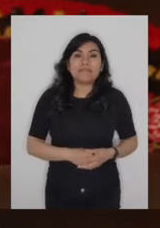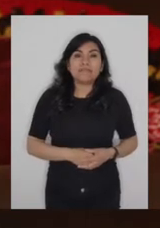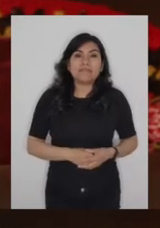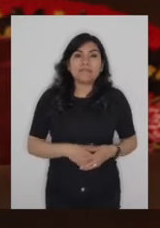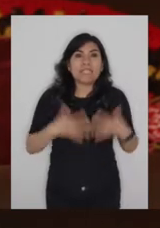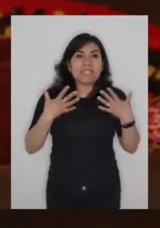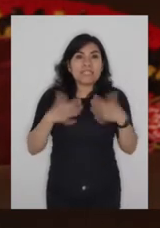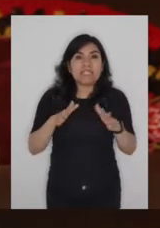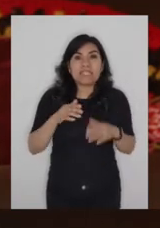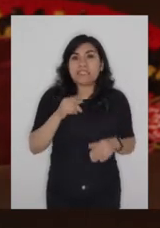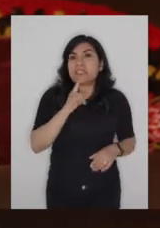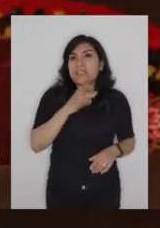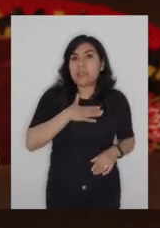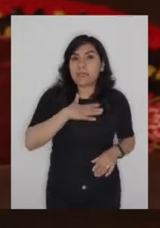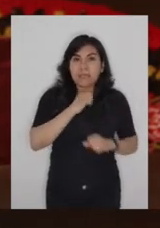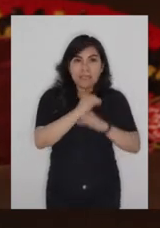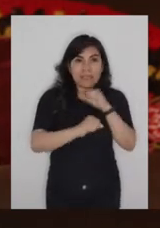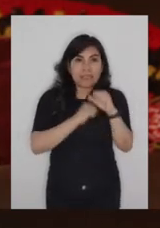ya tenía mi edad, pues.